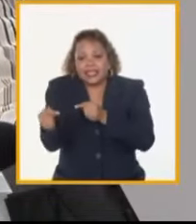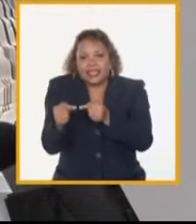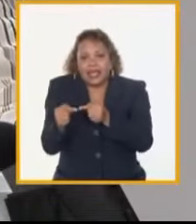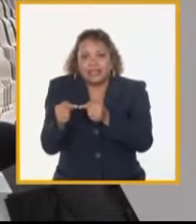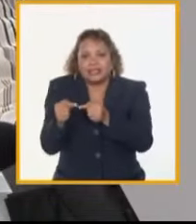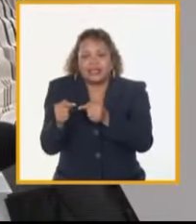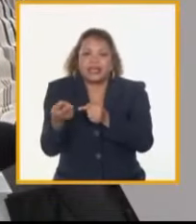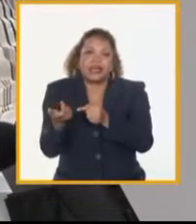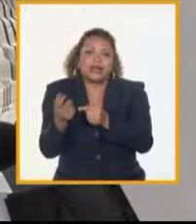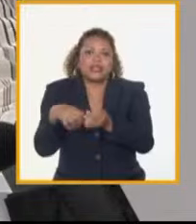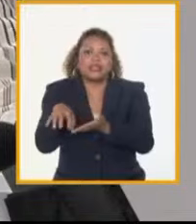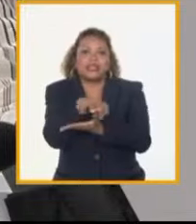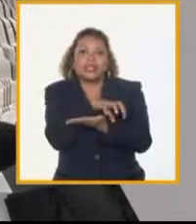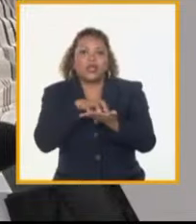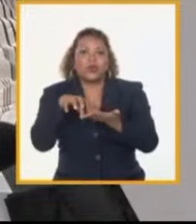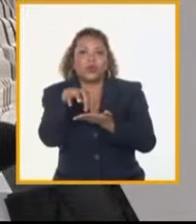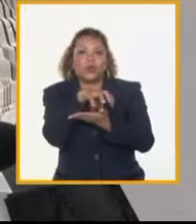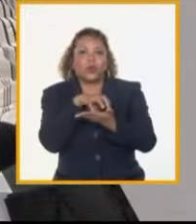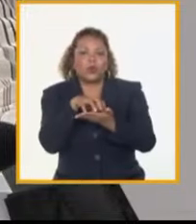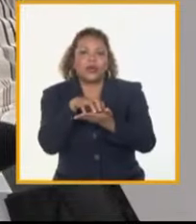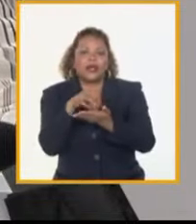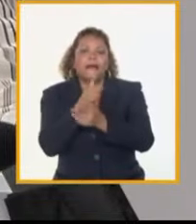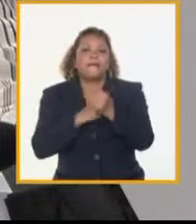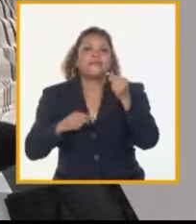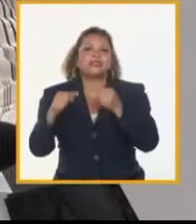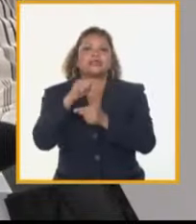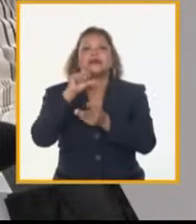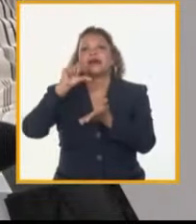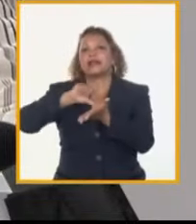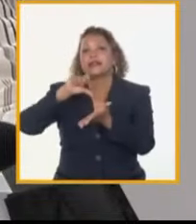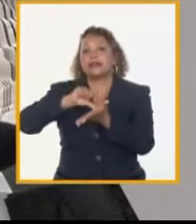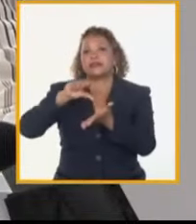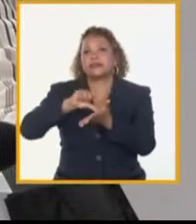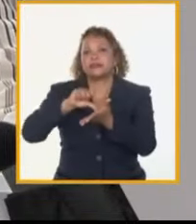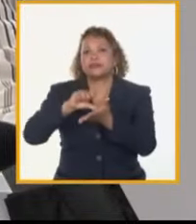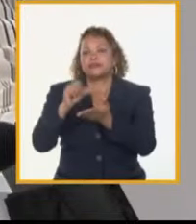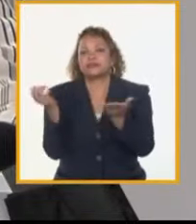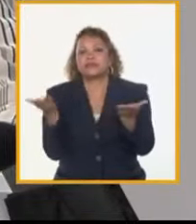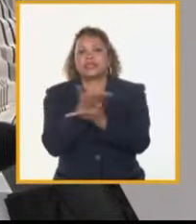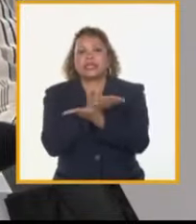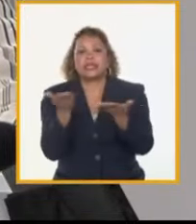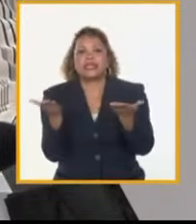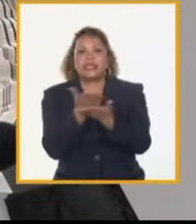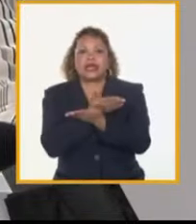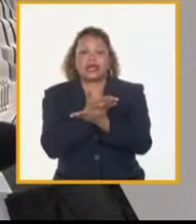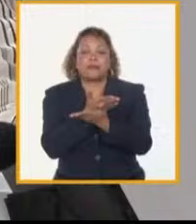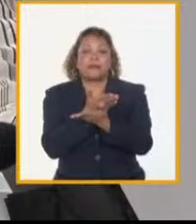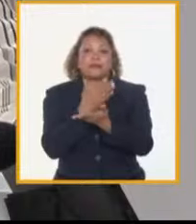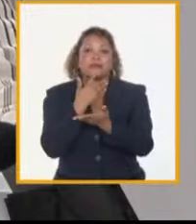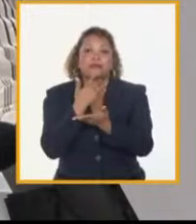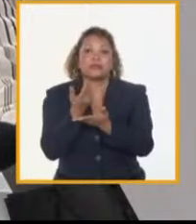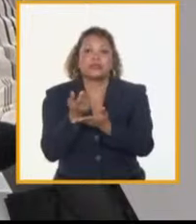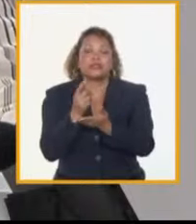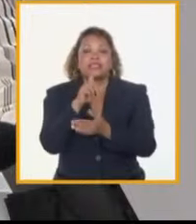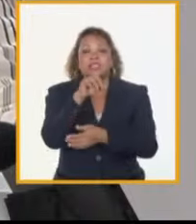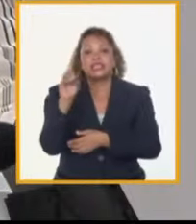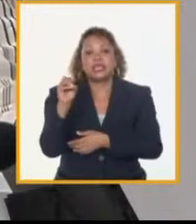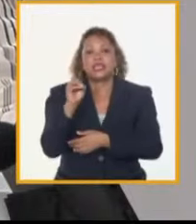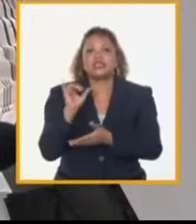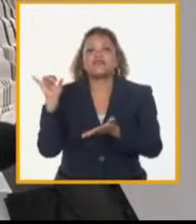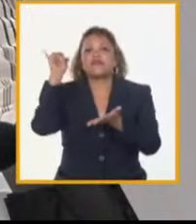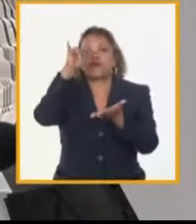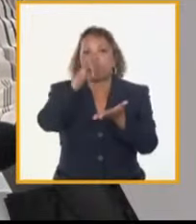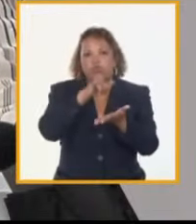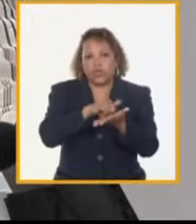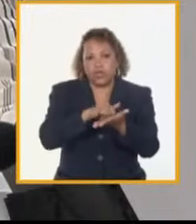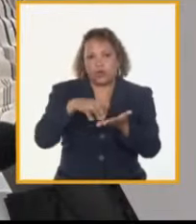uno de los principales centros de intercambio de movilidad urbana, que es 100 y Boyero, y hay